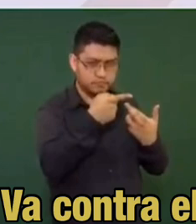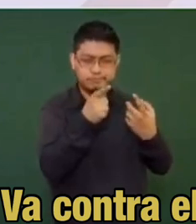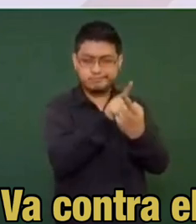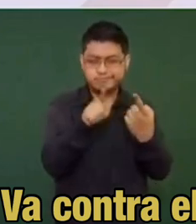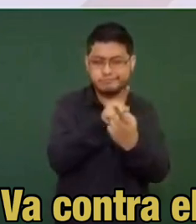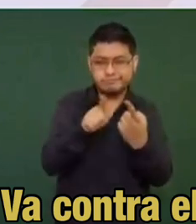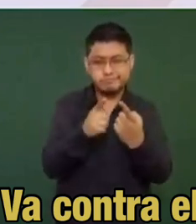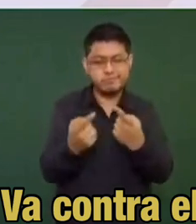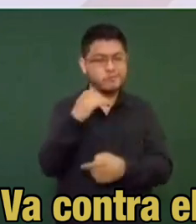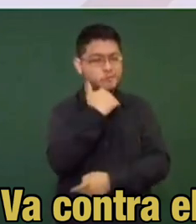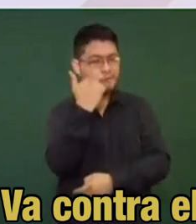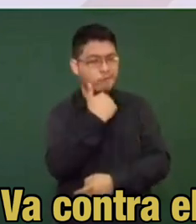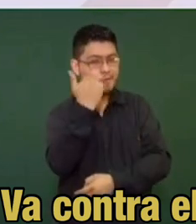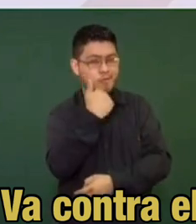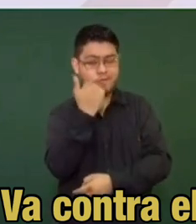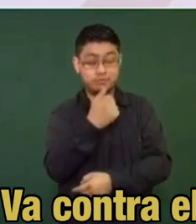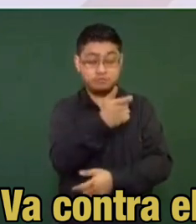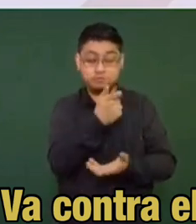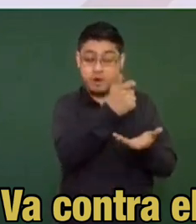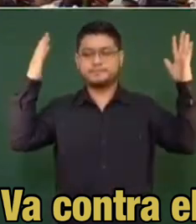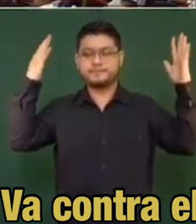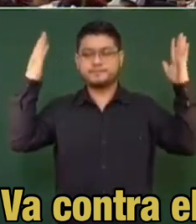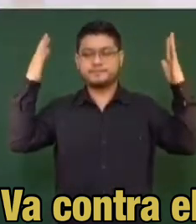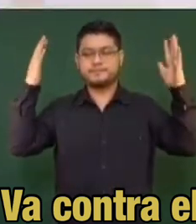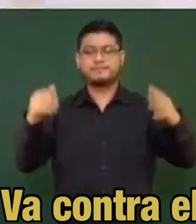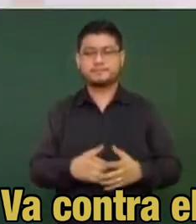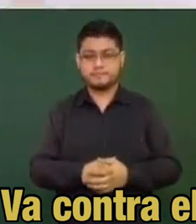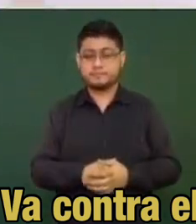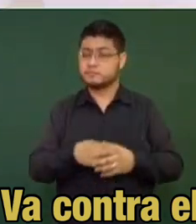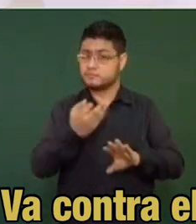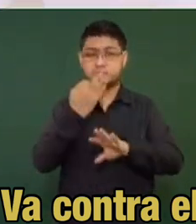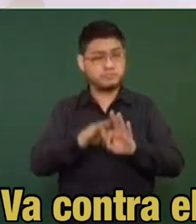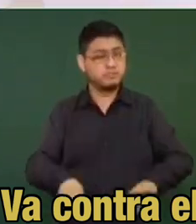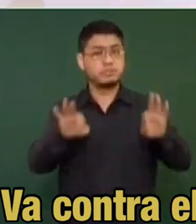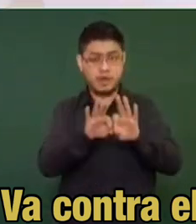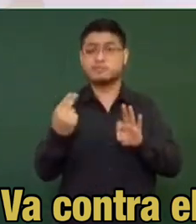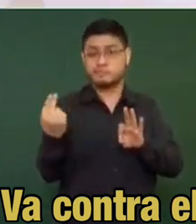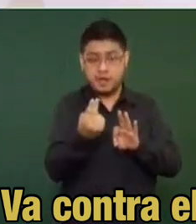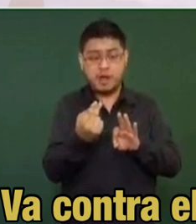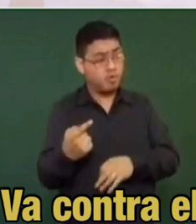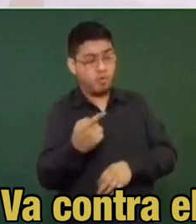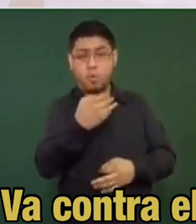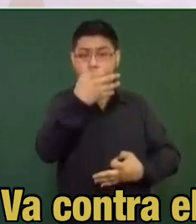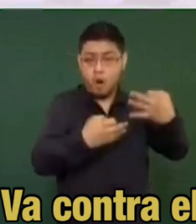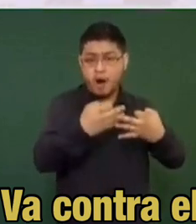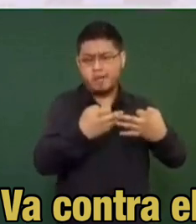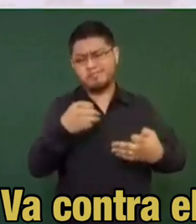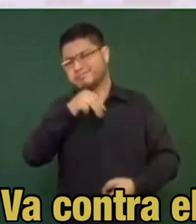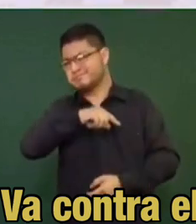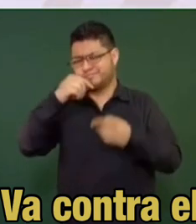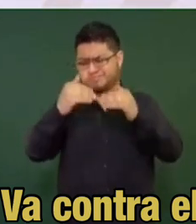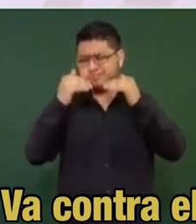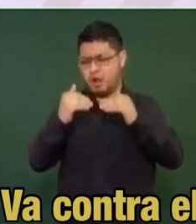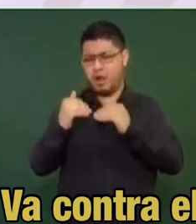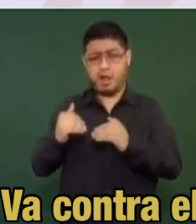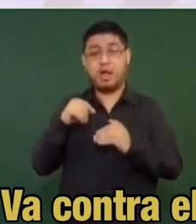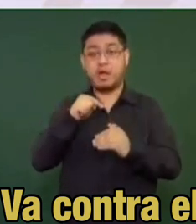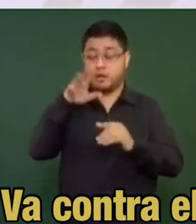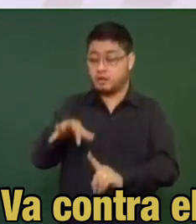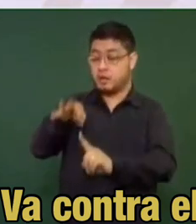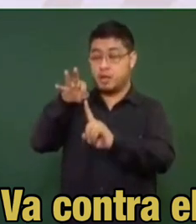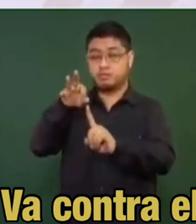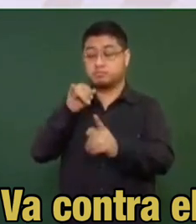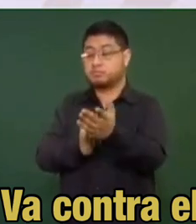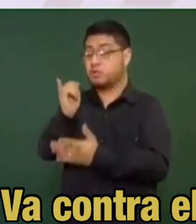convivencias inconfesables, corrupción y derroche de recursos. Es indispensable y urgente que los jueces, magistrados y ministros sean electos de